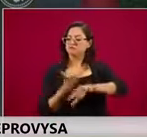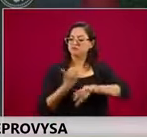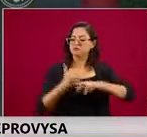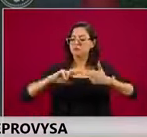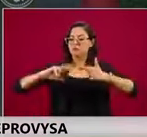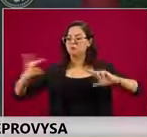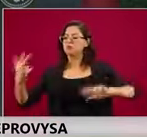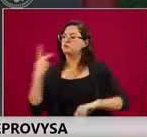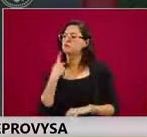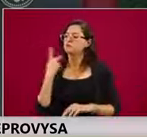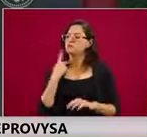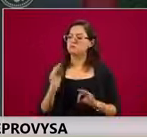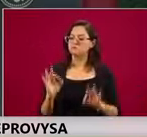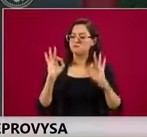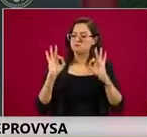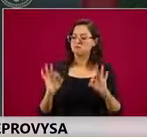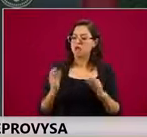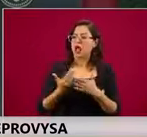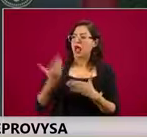les ayudé.